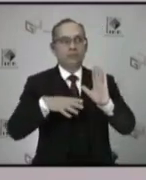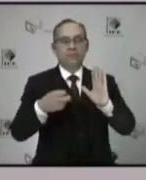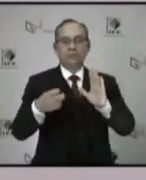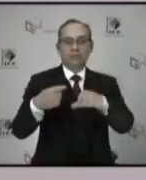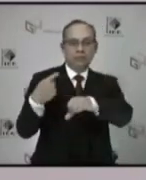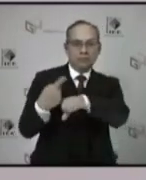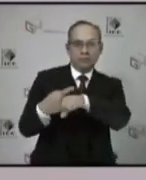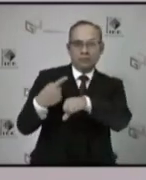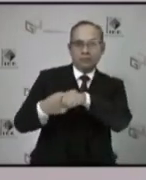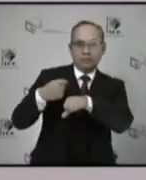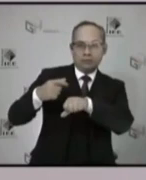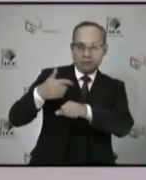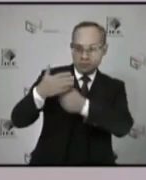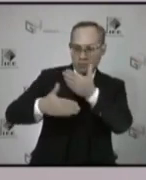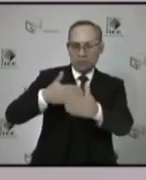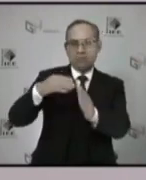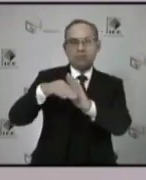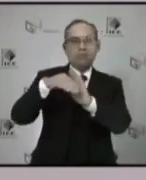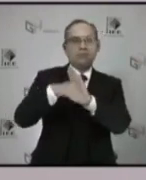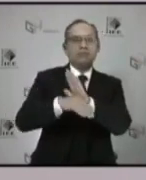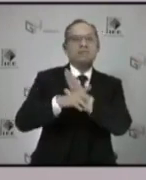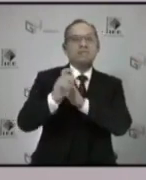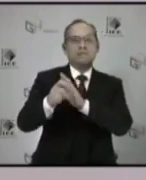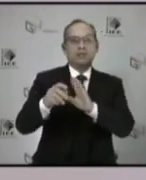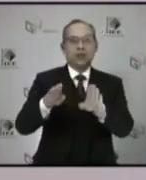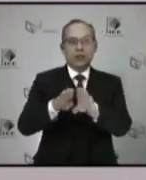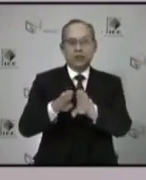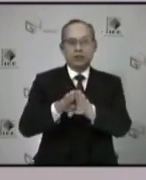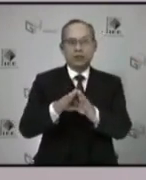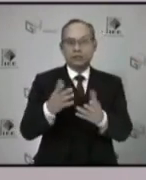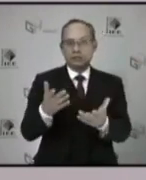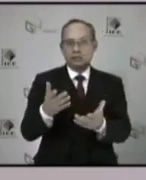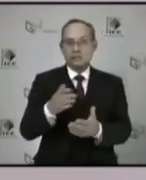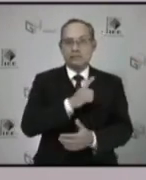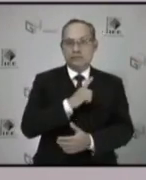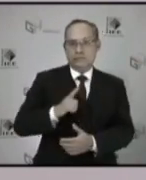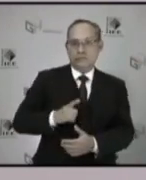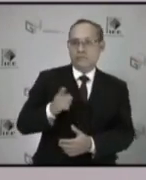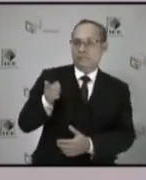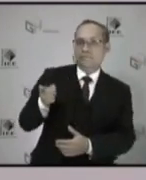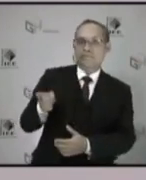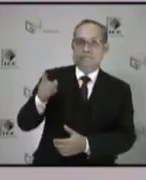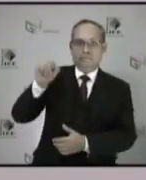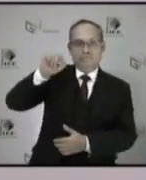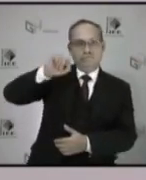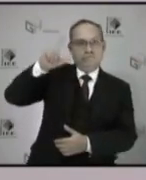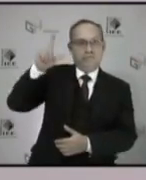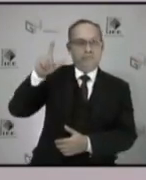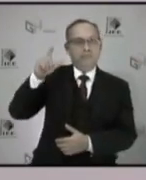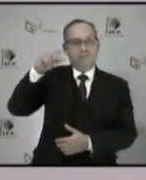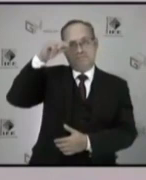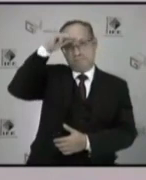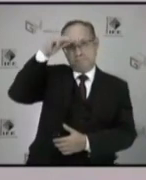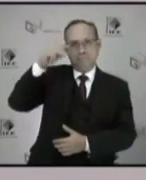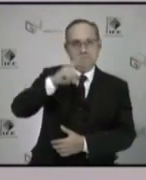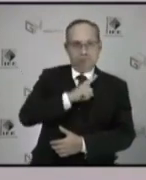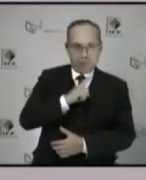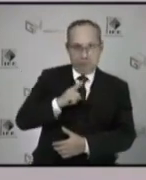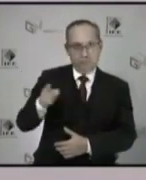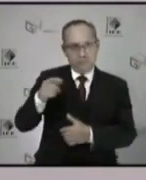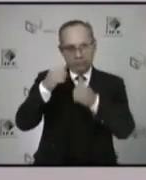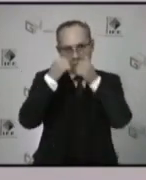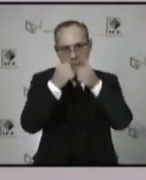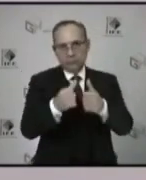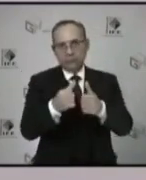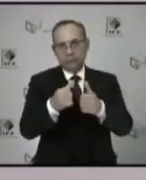crónicas se atiendan con especialistas. Por todo esto yo quiero decir que escucho con mucha